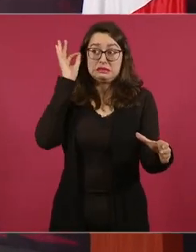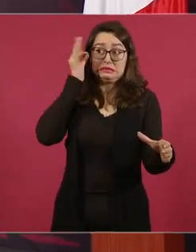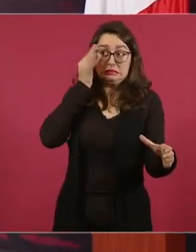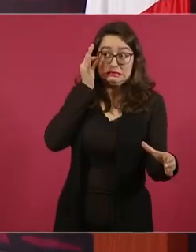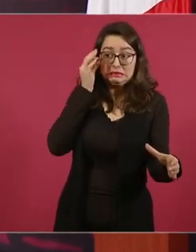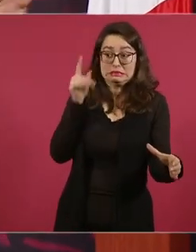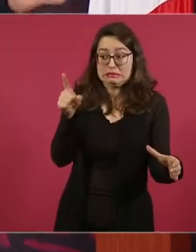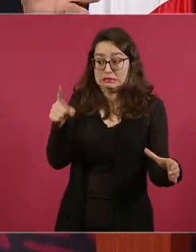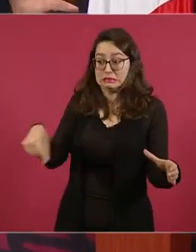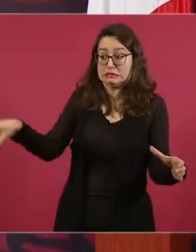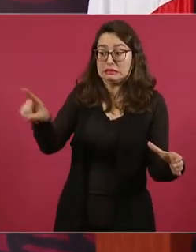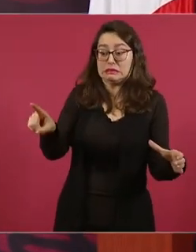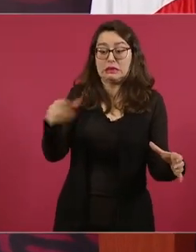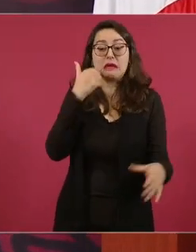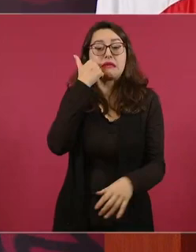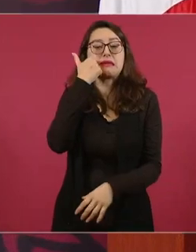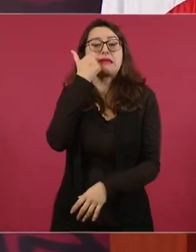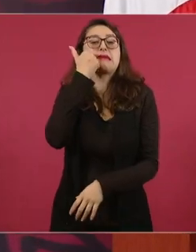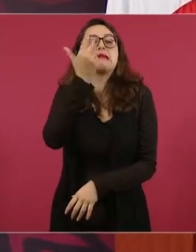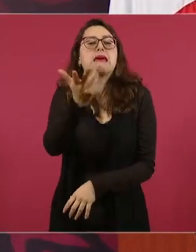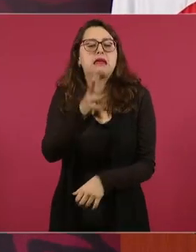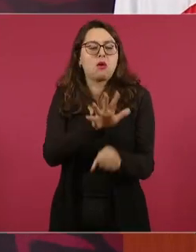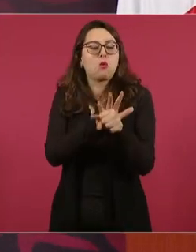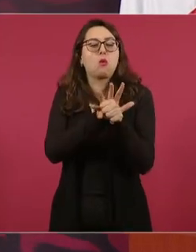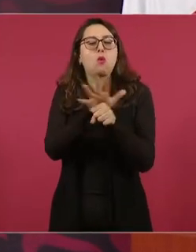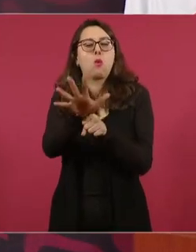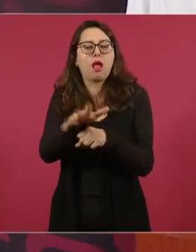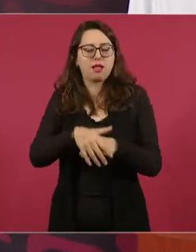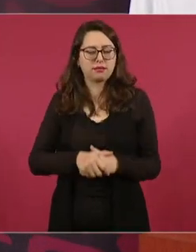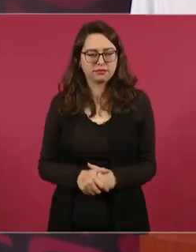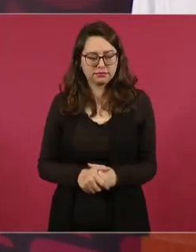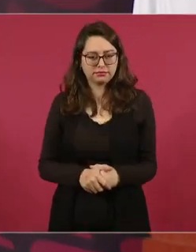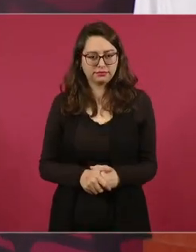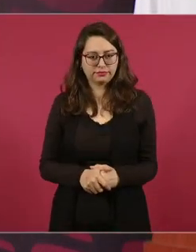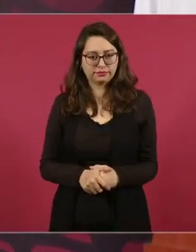Que la Guardia Nacional quede en manos